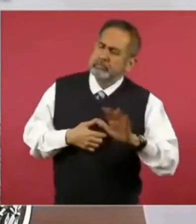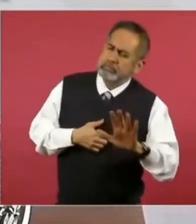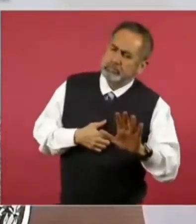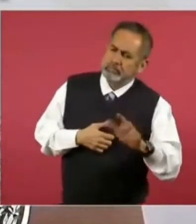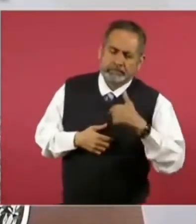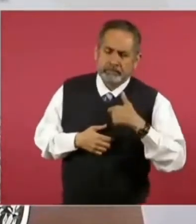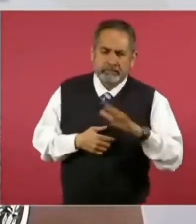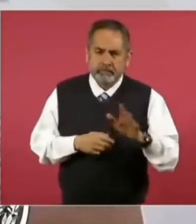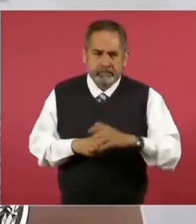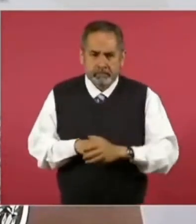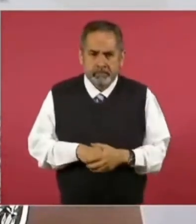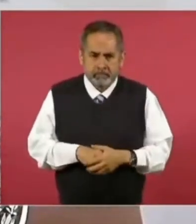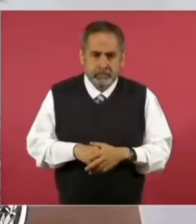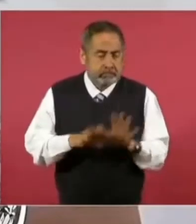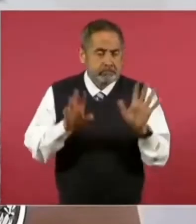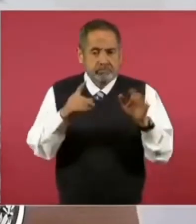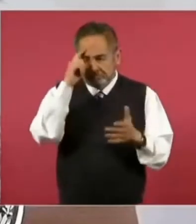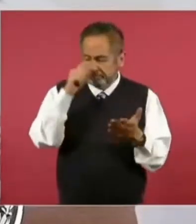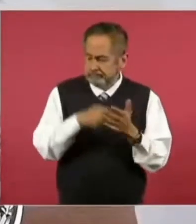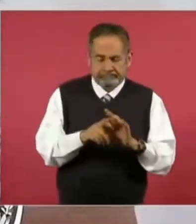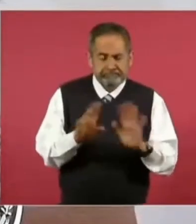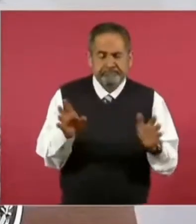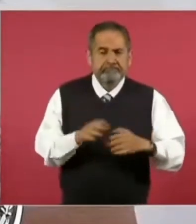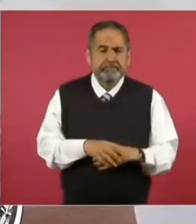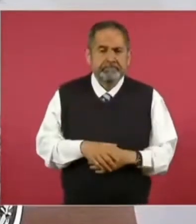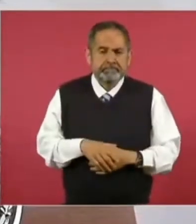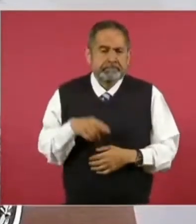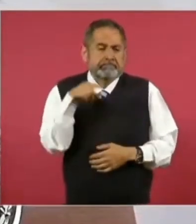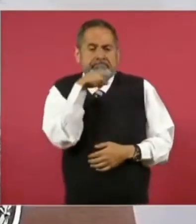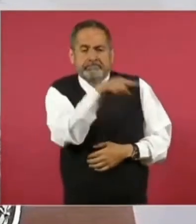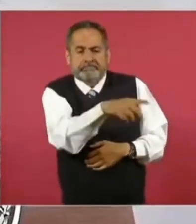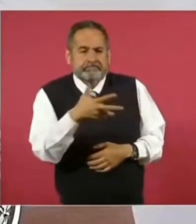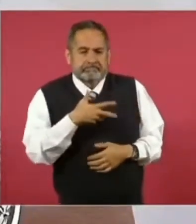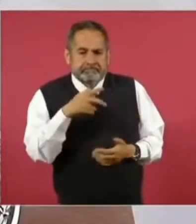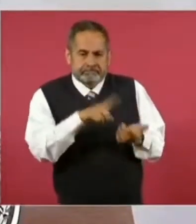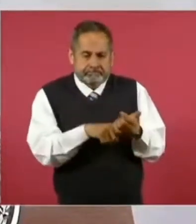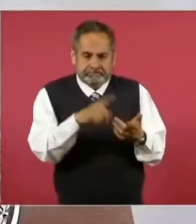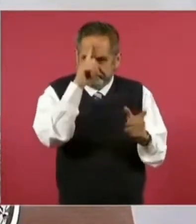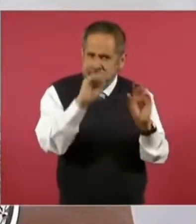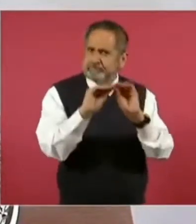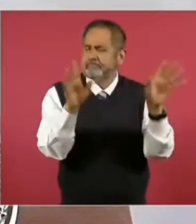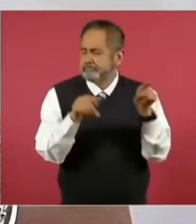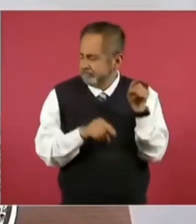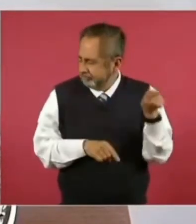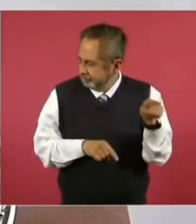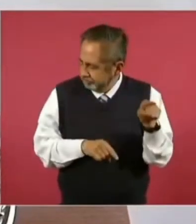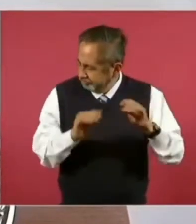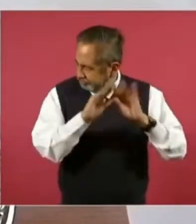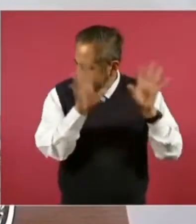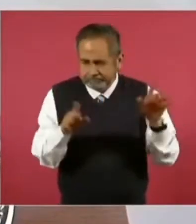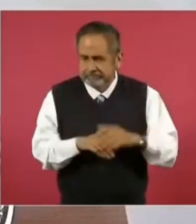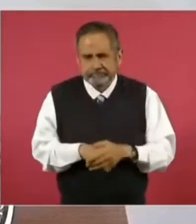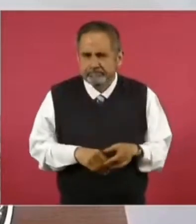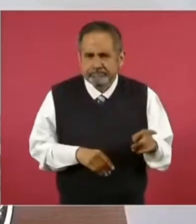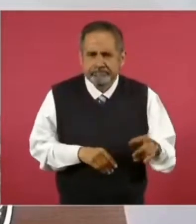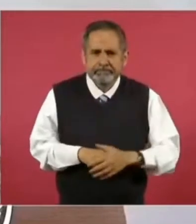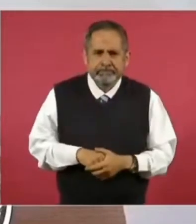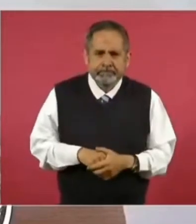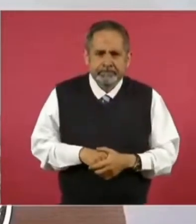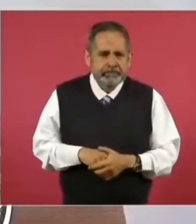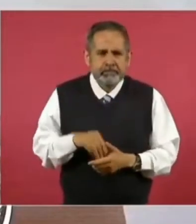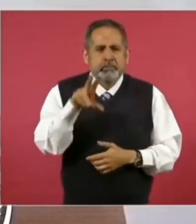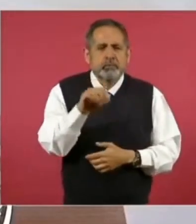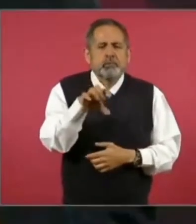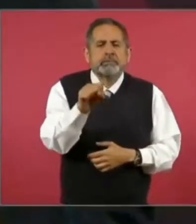y yo creo que él tiene bastante claro de que no se